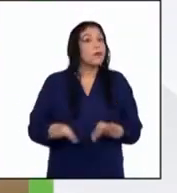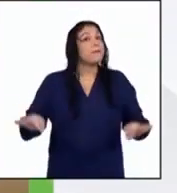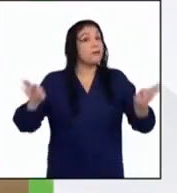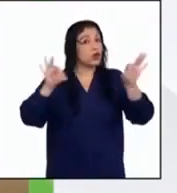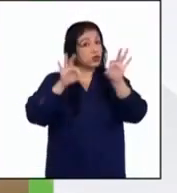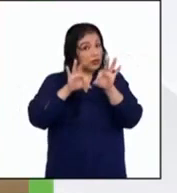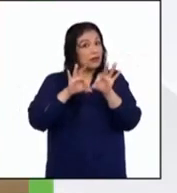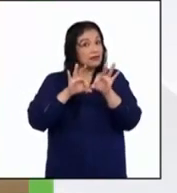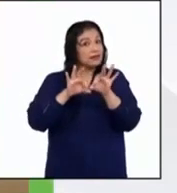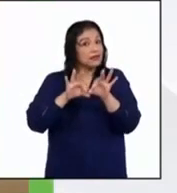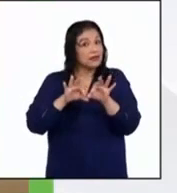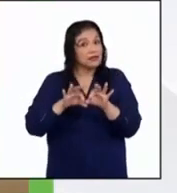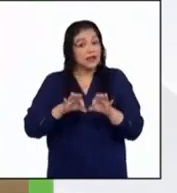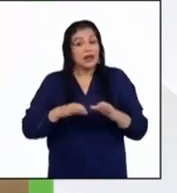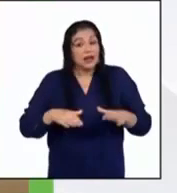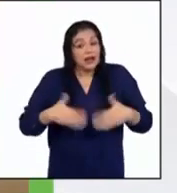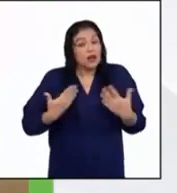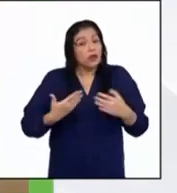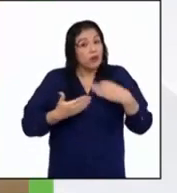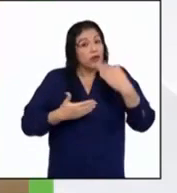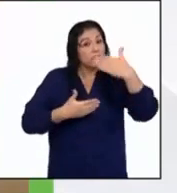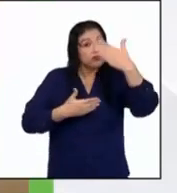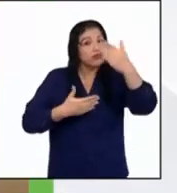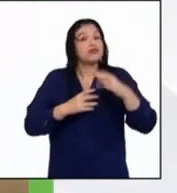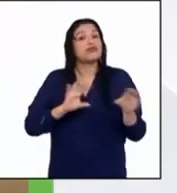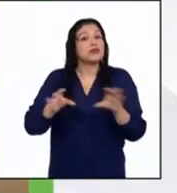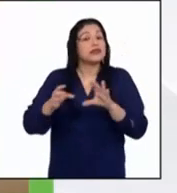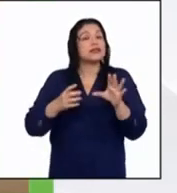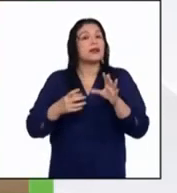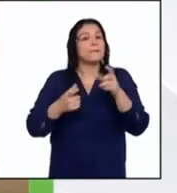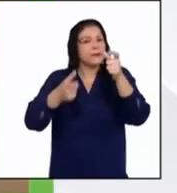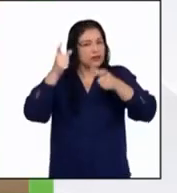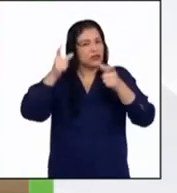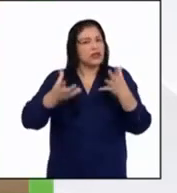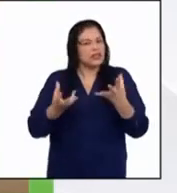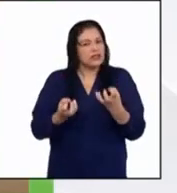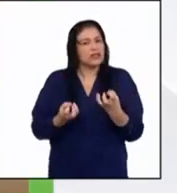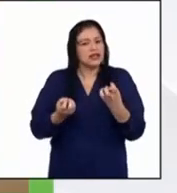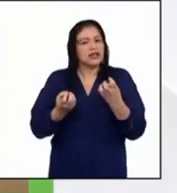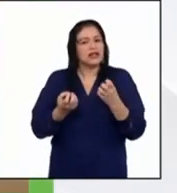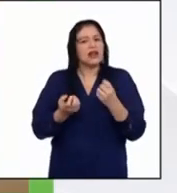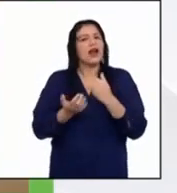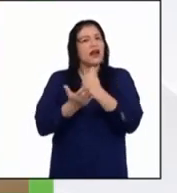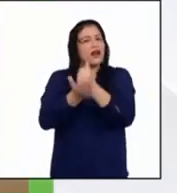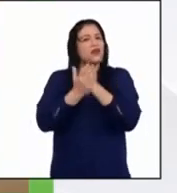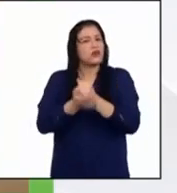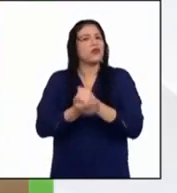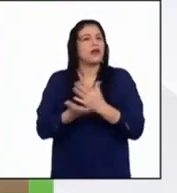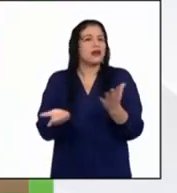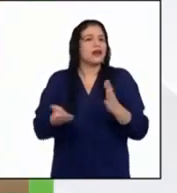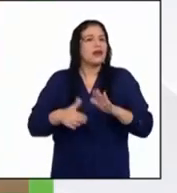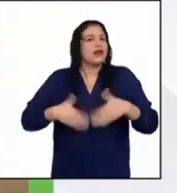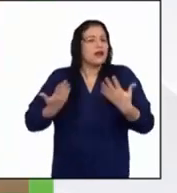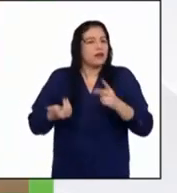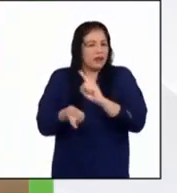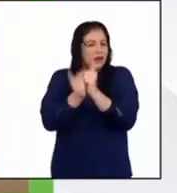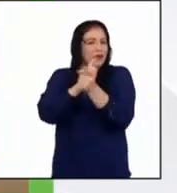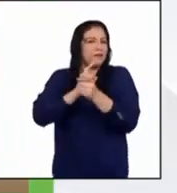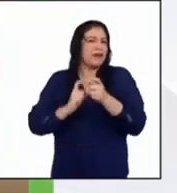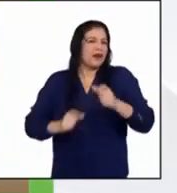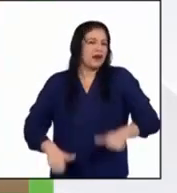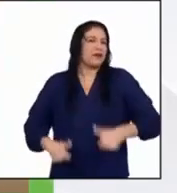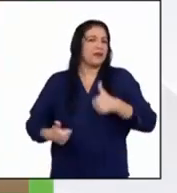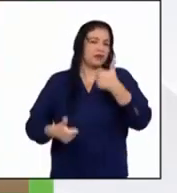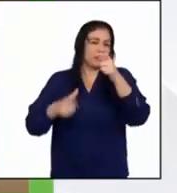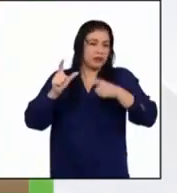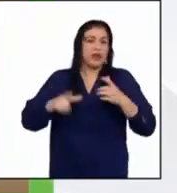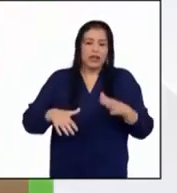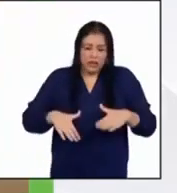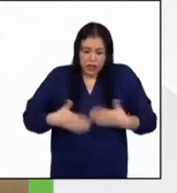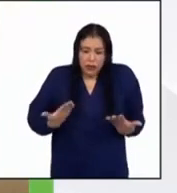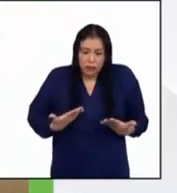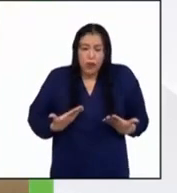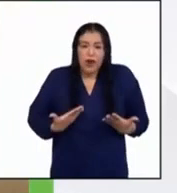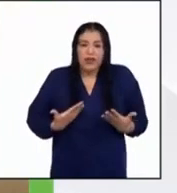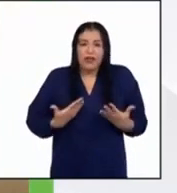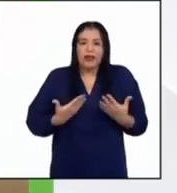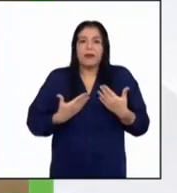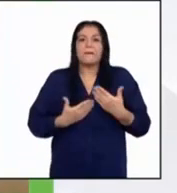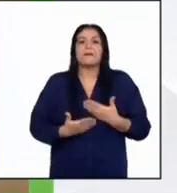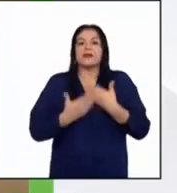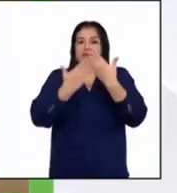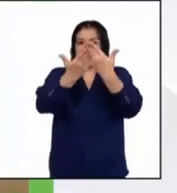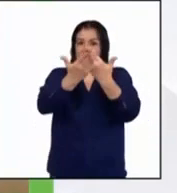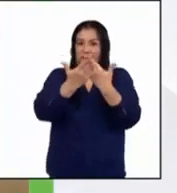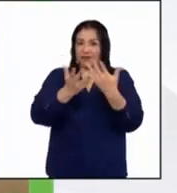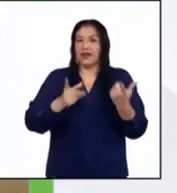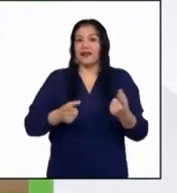para ser agentes de cambio significativo y poder presentar propuestas para una transformación real de